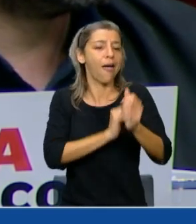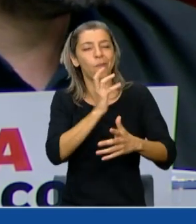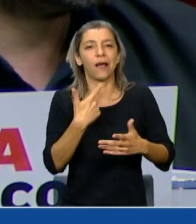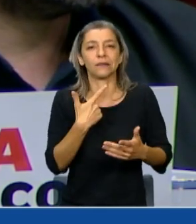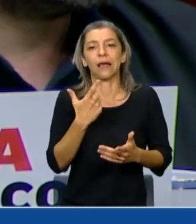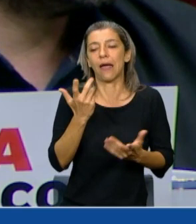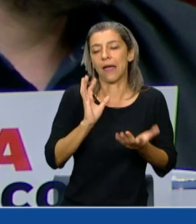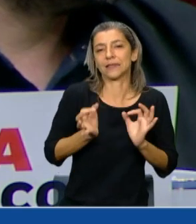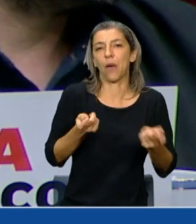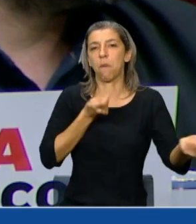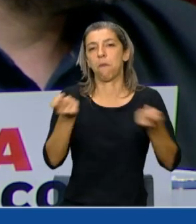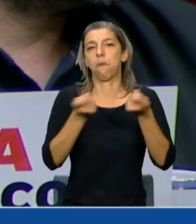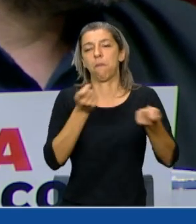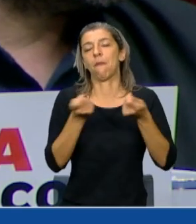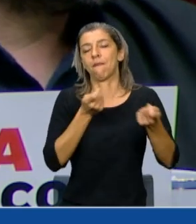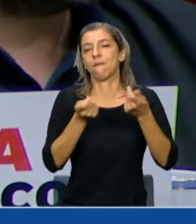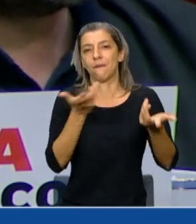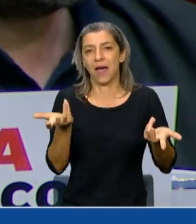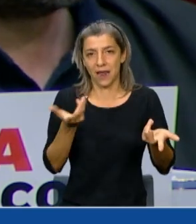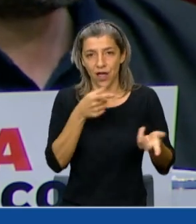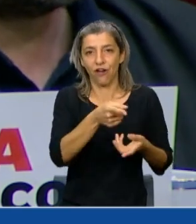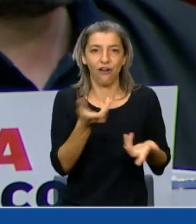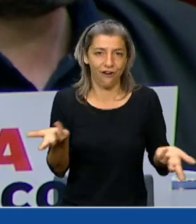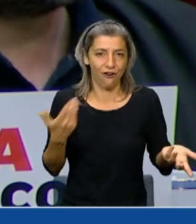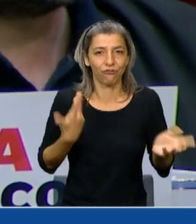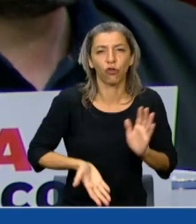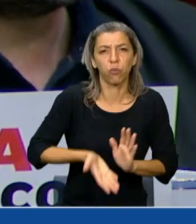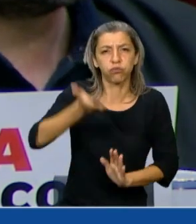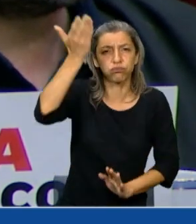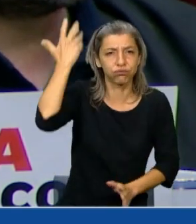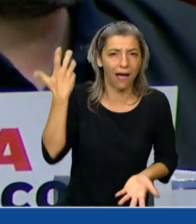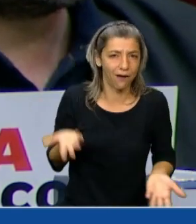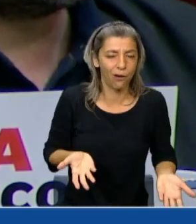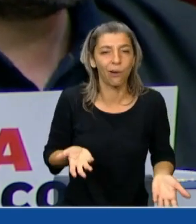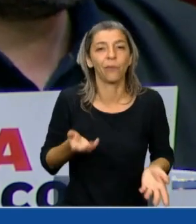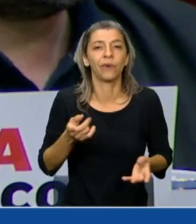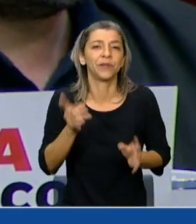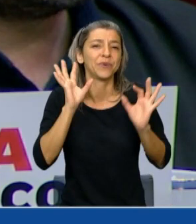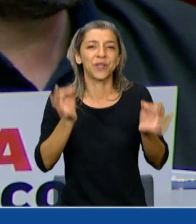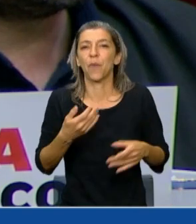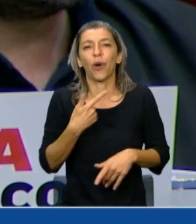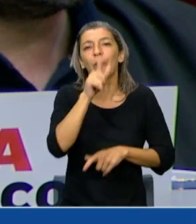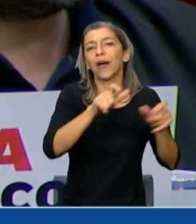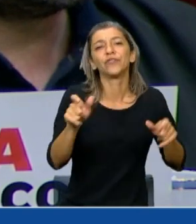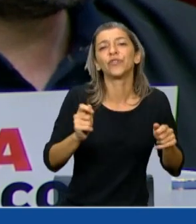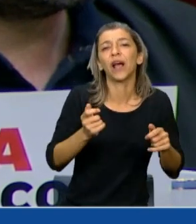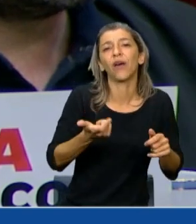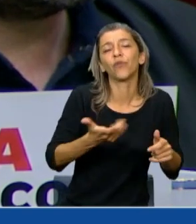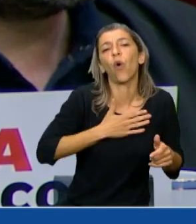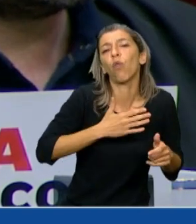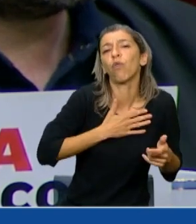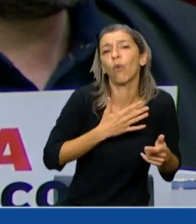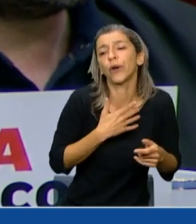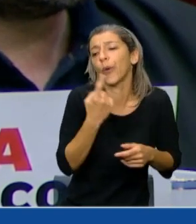vive complementando sus ingresos con una o dos propiedades que tiene en alquiler, ese